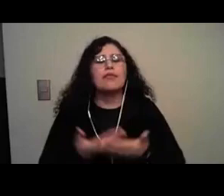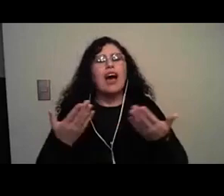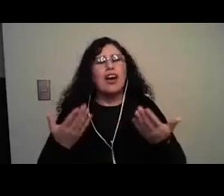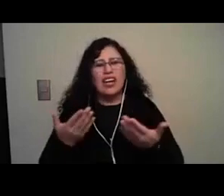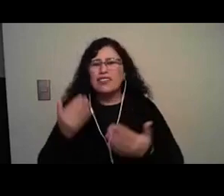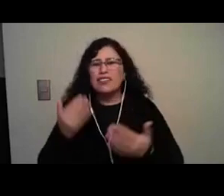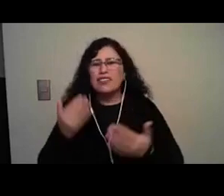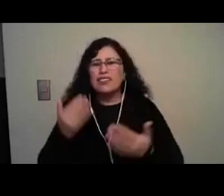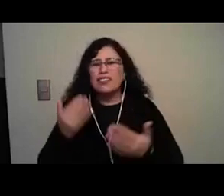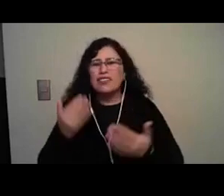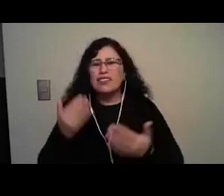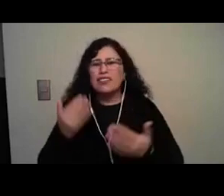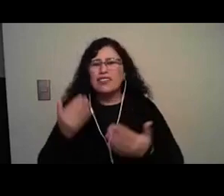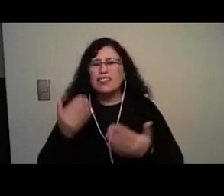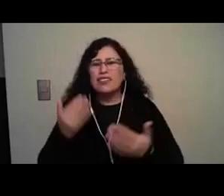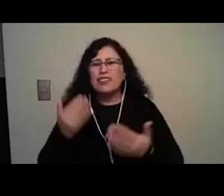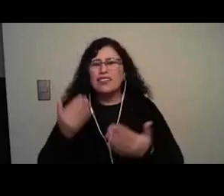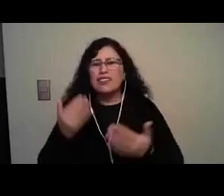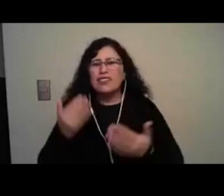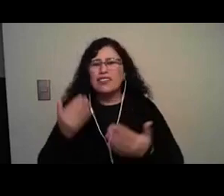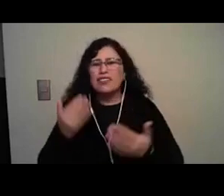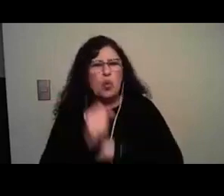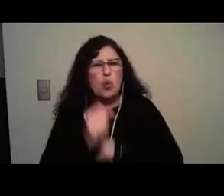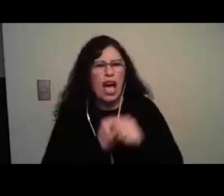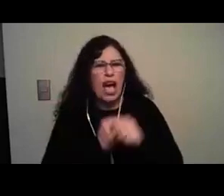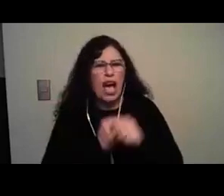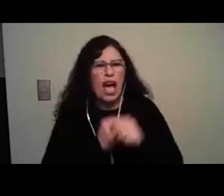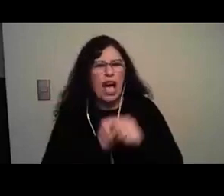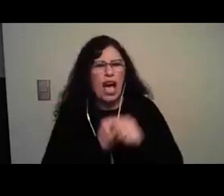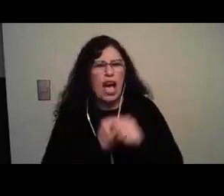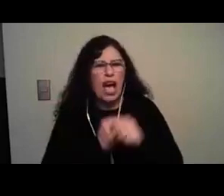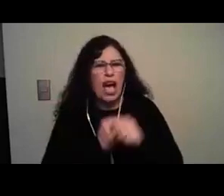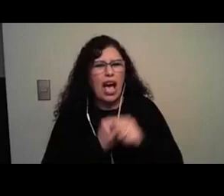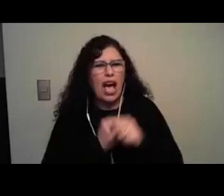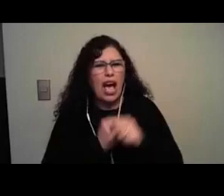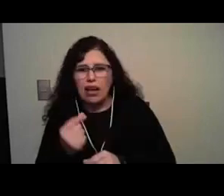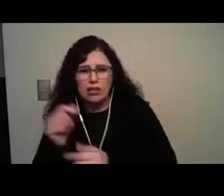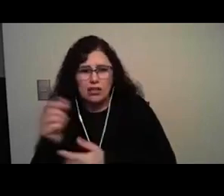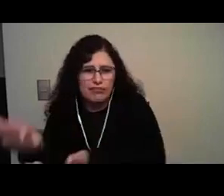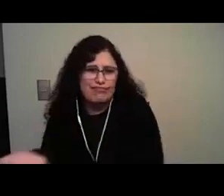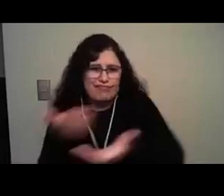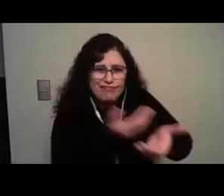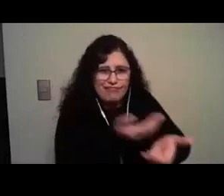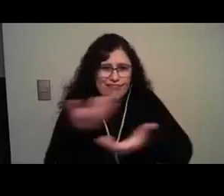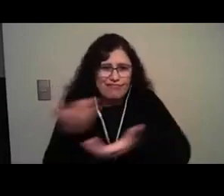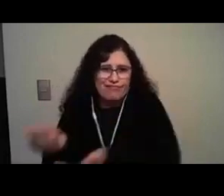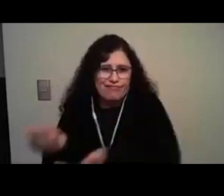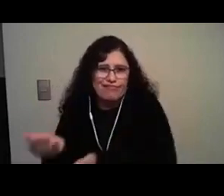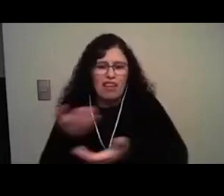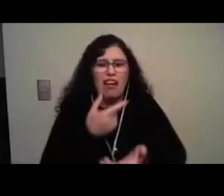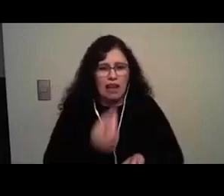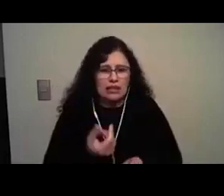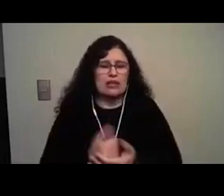niños que 1 año, 3 años, la verdad es que no es tan difícil transferirlos, ¿ya? Y lo mismo, ya bueno, cuando